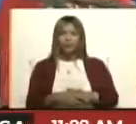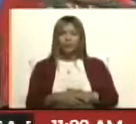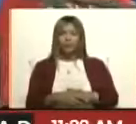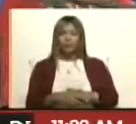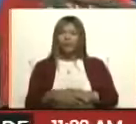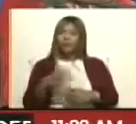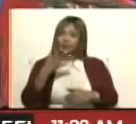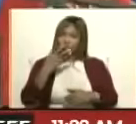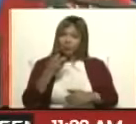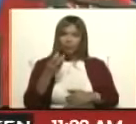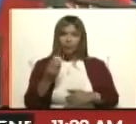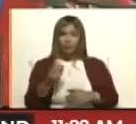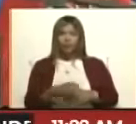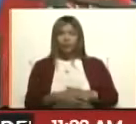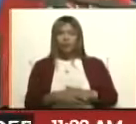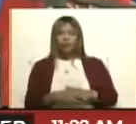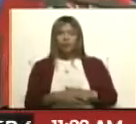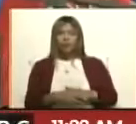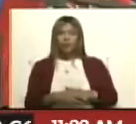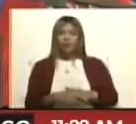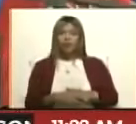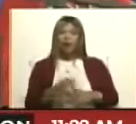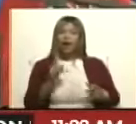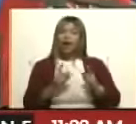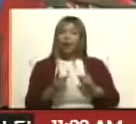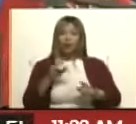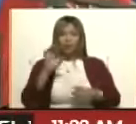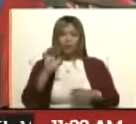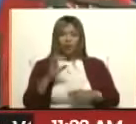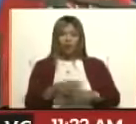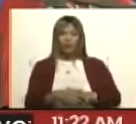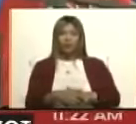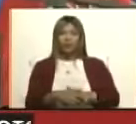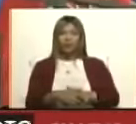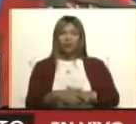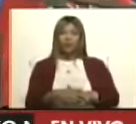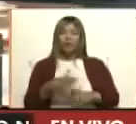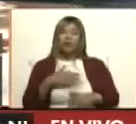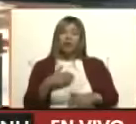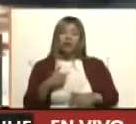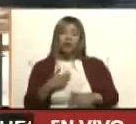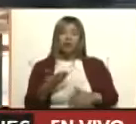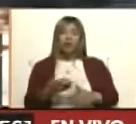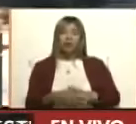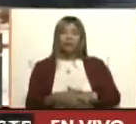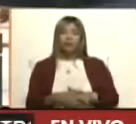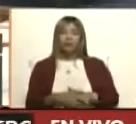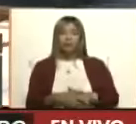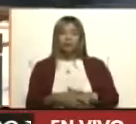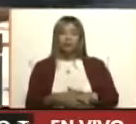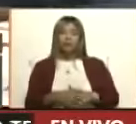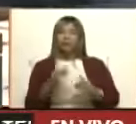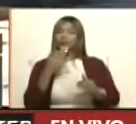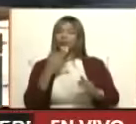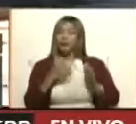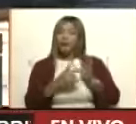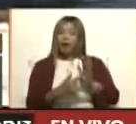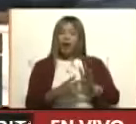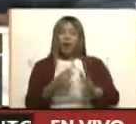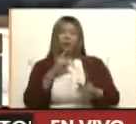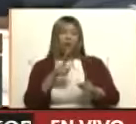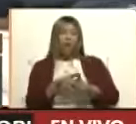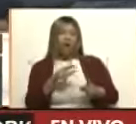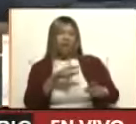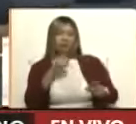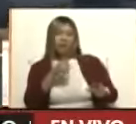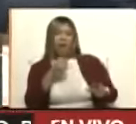con tristeza, por cierto, algunos países por ahí que tratan de poner de ejemplo y criticar